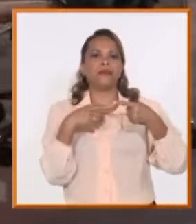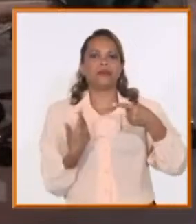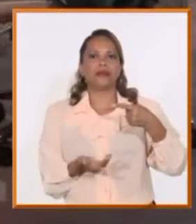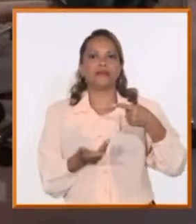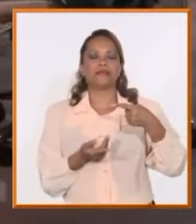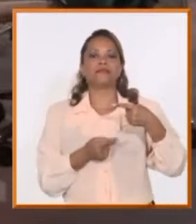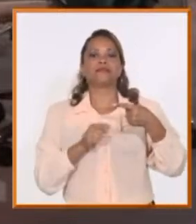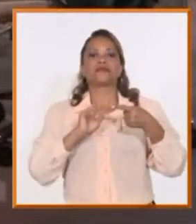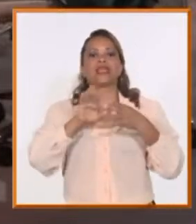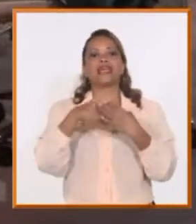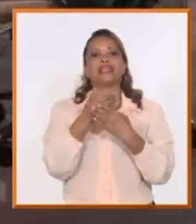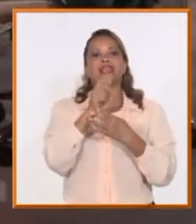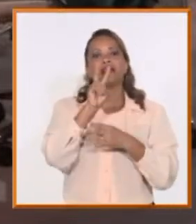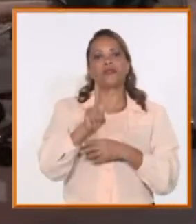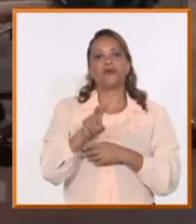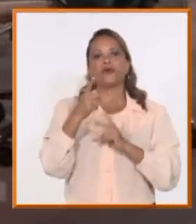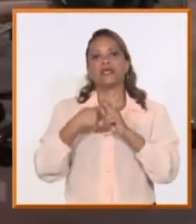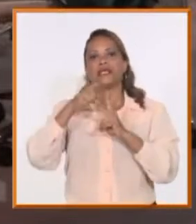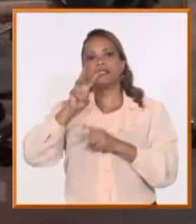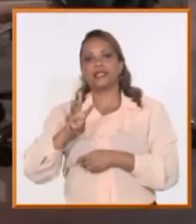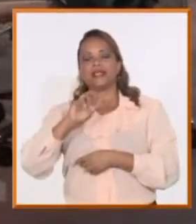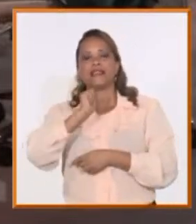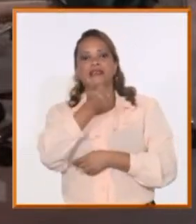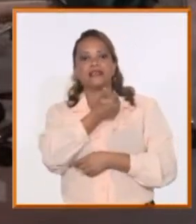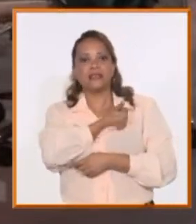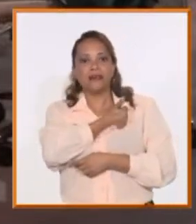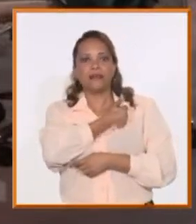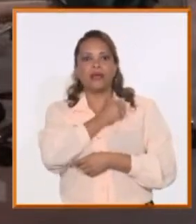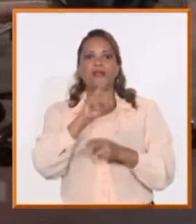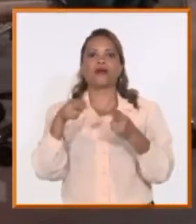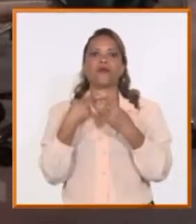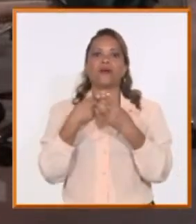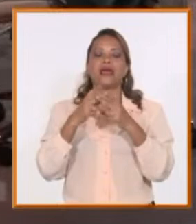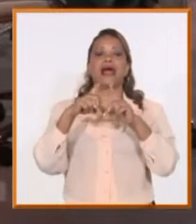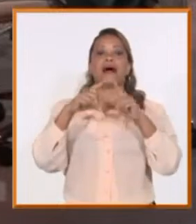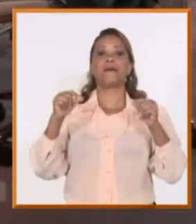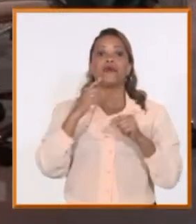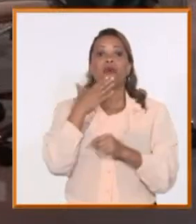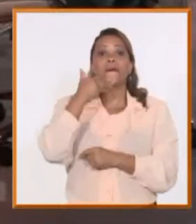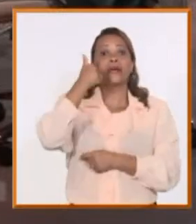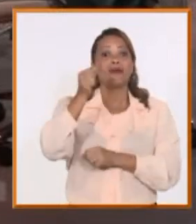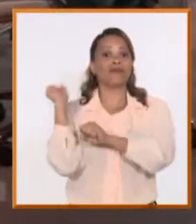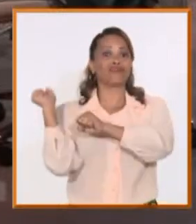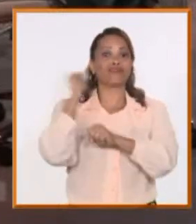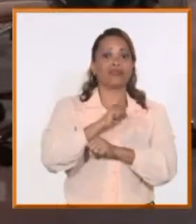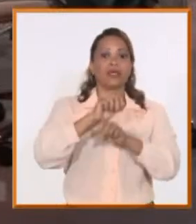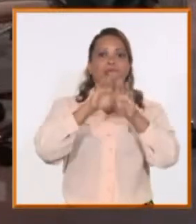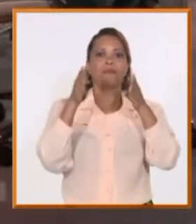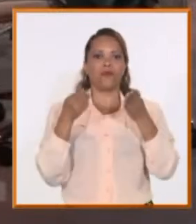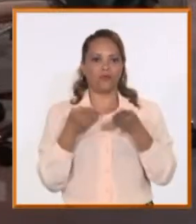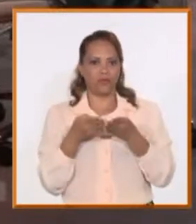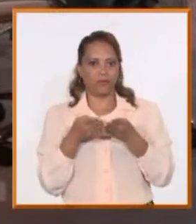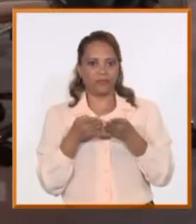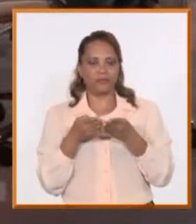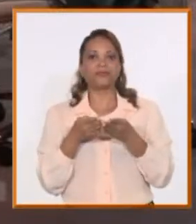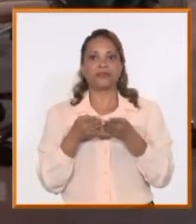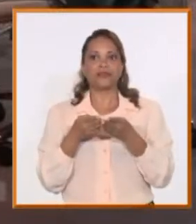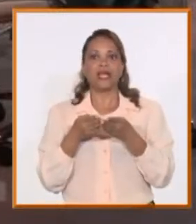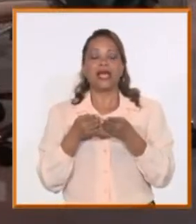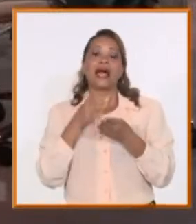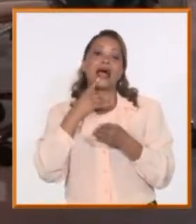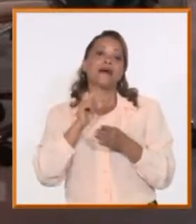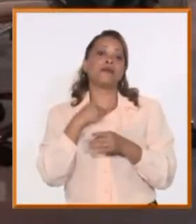en el día 2 y 3 de diciembre hay un gran slam en Japón, que ahí van los mejores judokas del mundo, pero es que estamos en zona, el